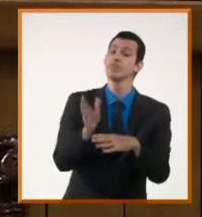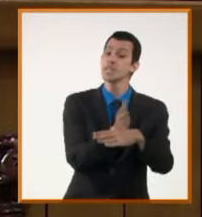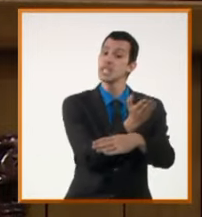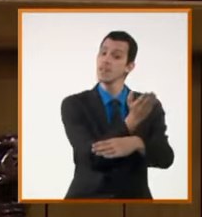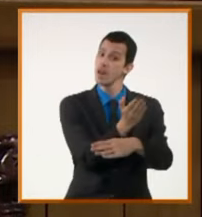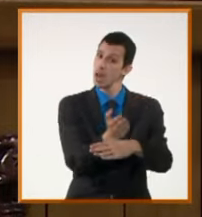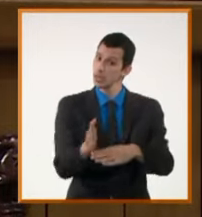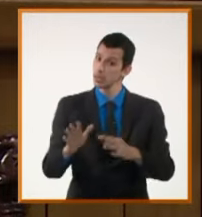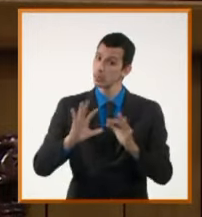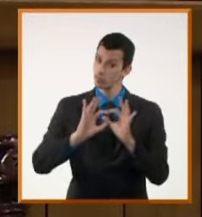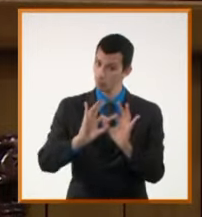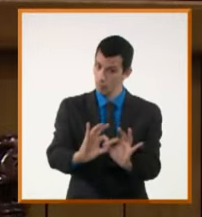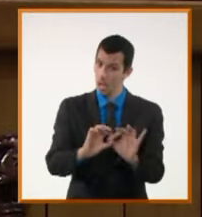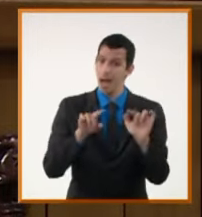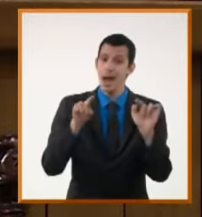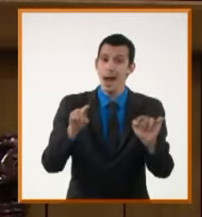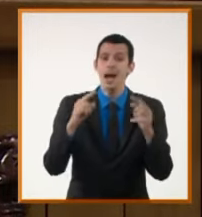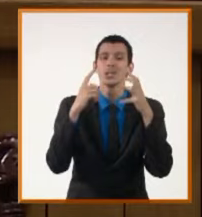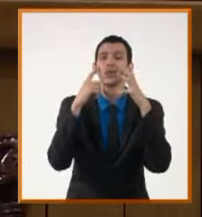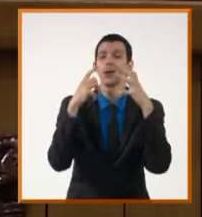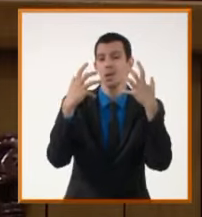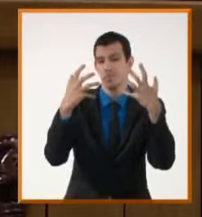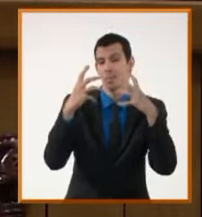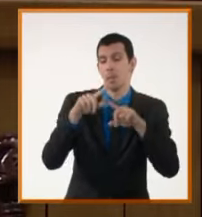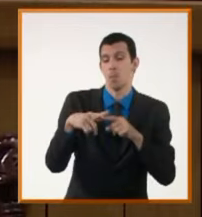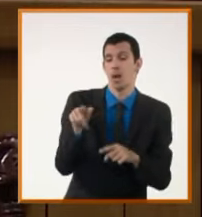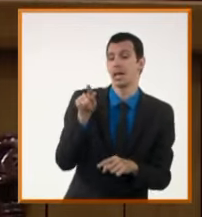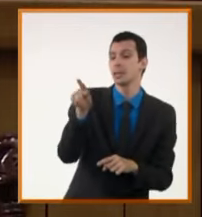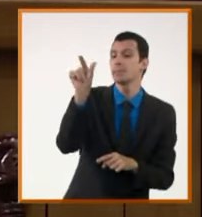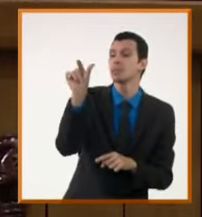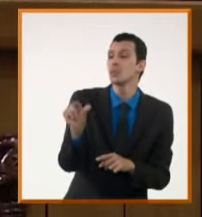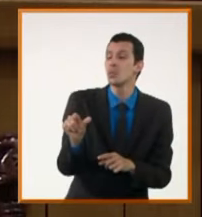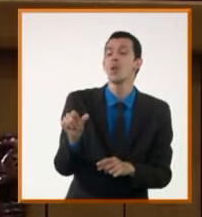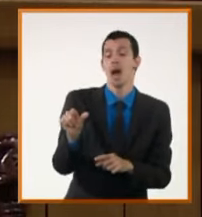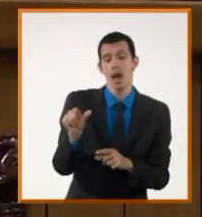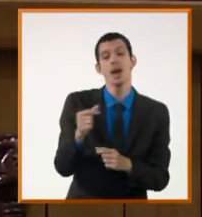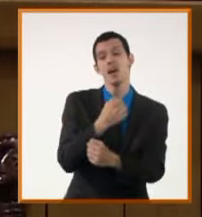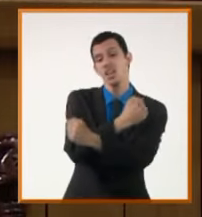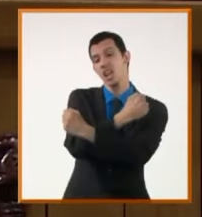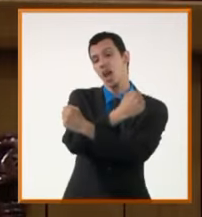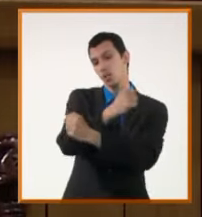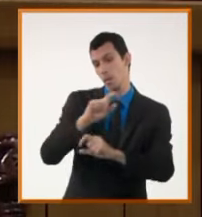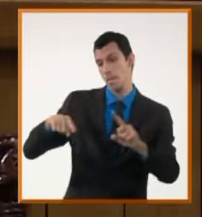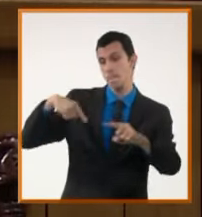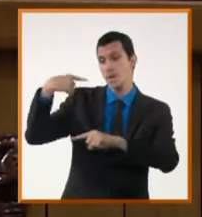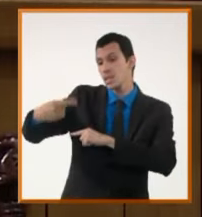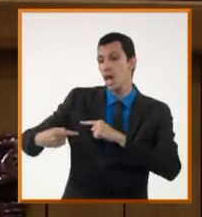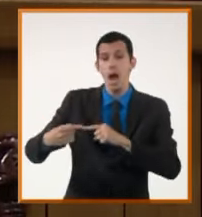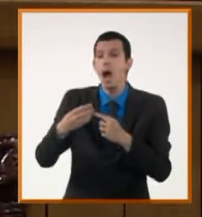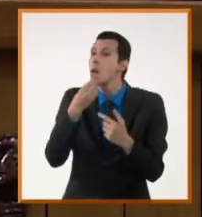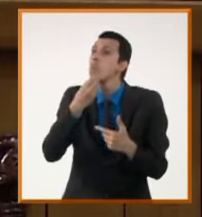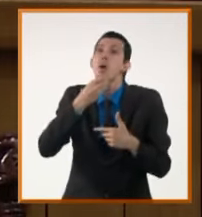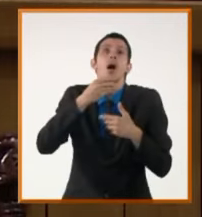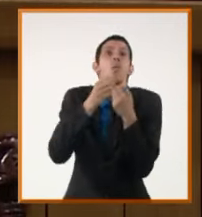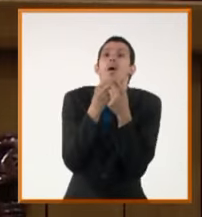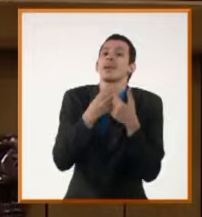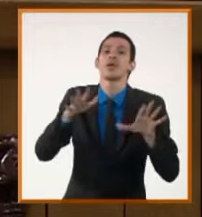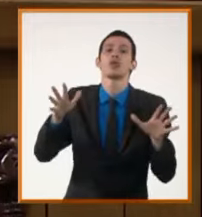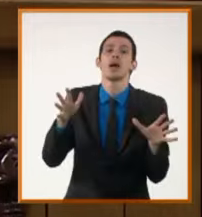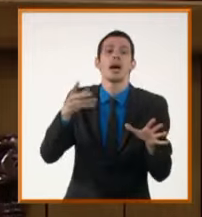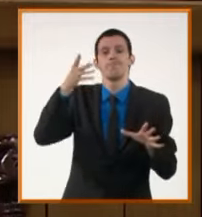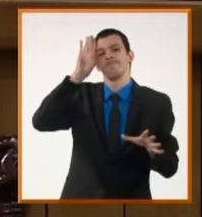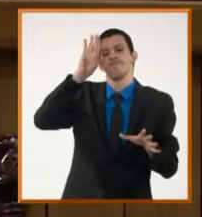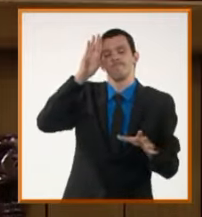en situación de riesgo, porque mañana se enferma, mañana se accidenta o ya envejeció y